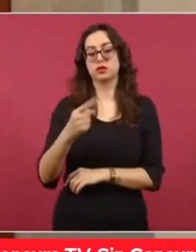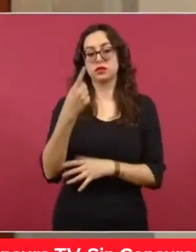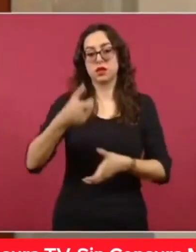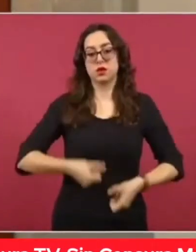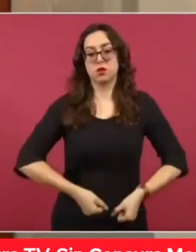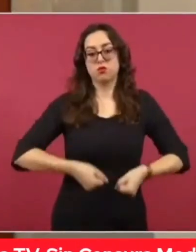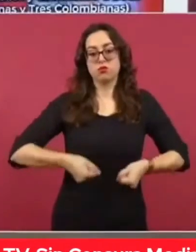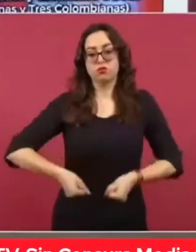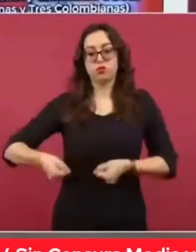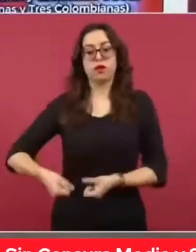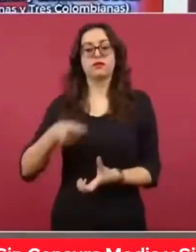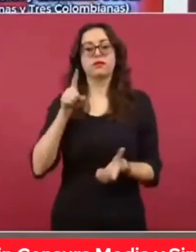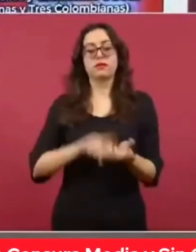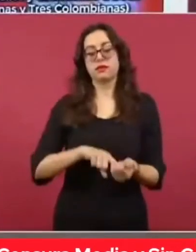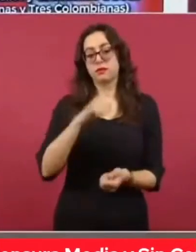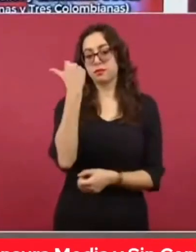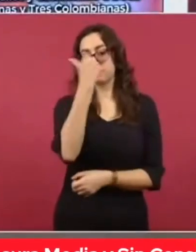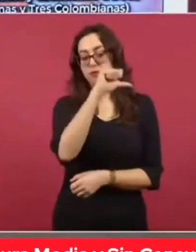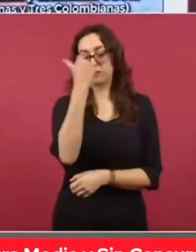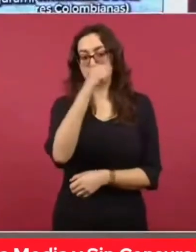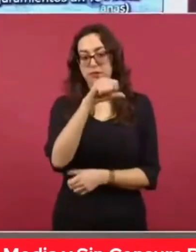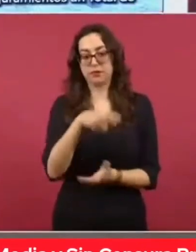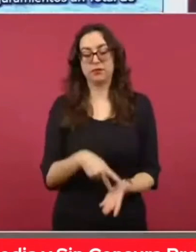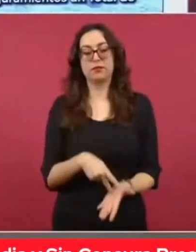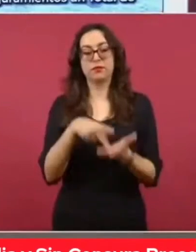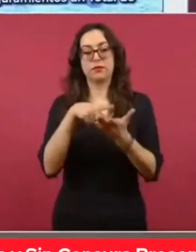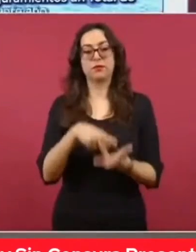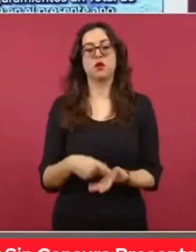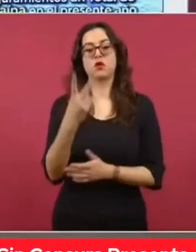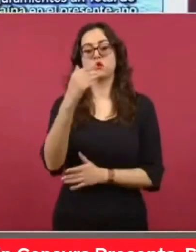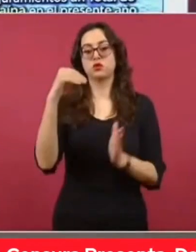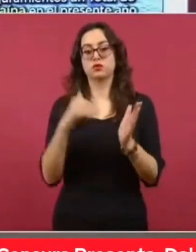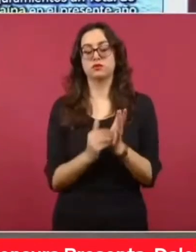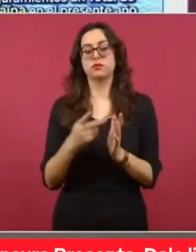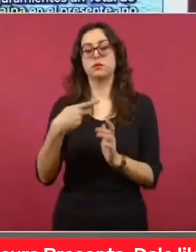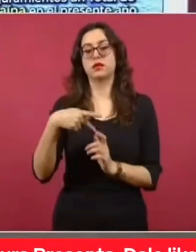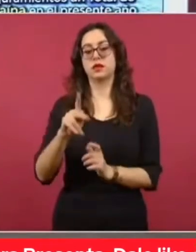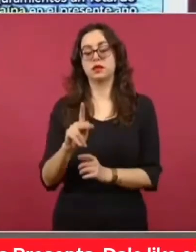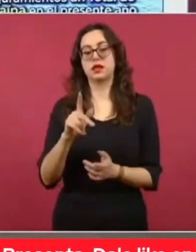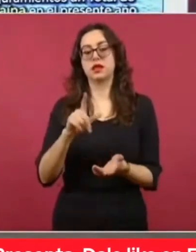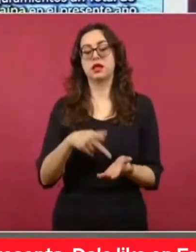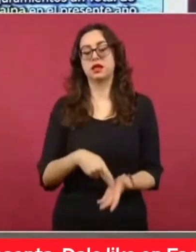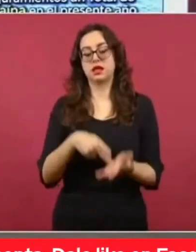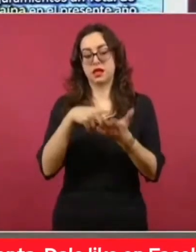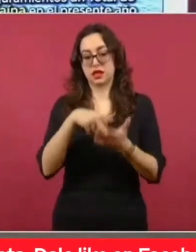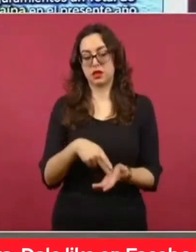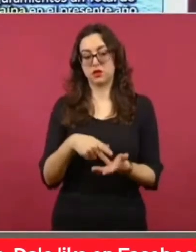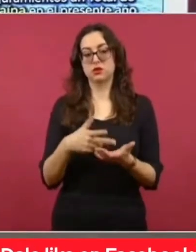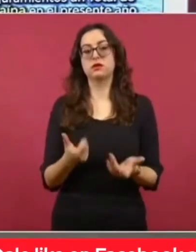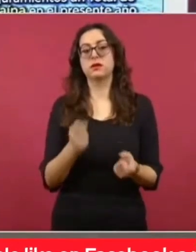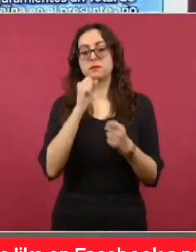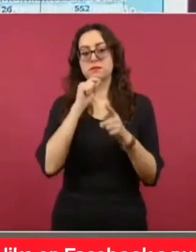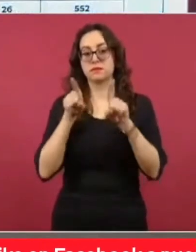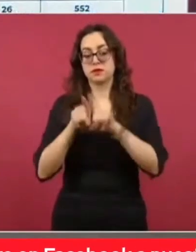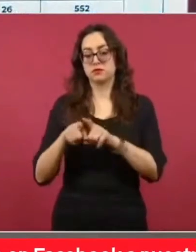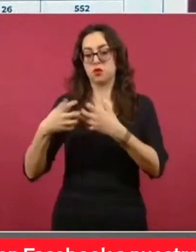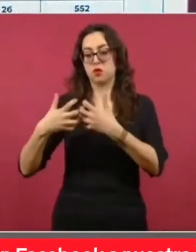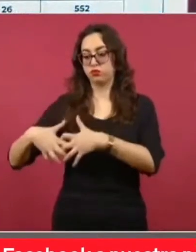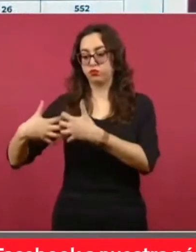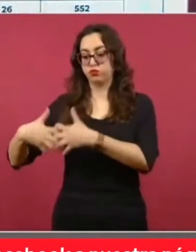dos mil paquetes de cocaína un peso aproximado de dos mil kilogramos cuatro motores de 250 caballos